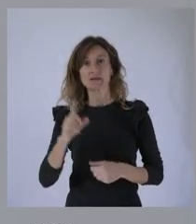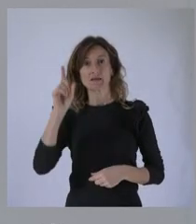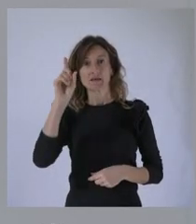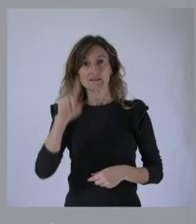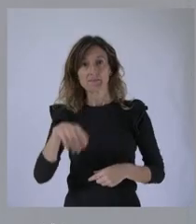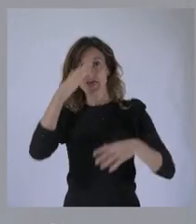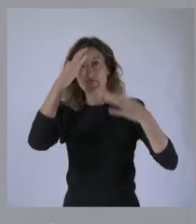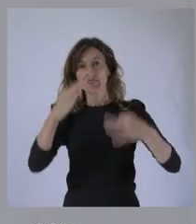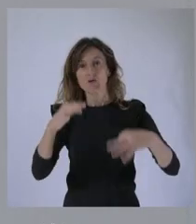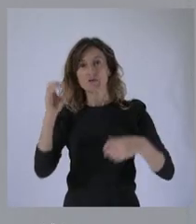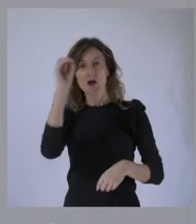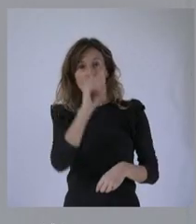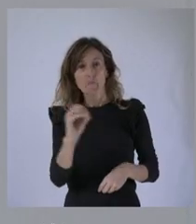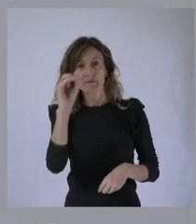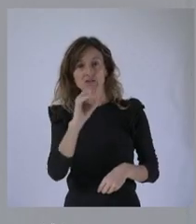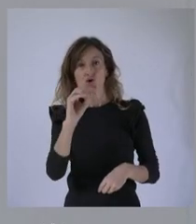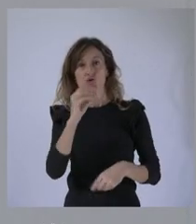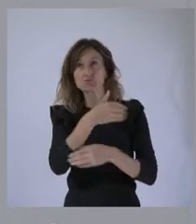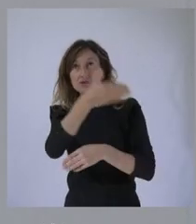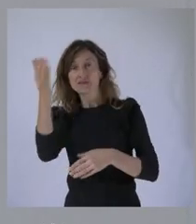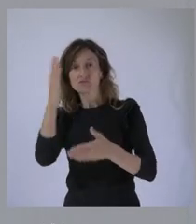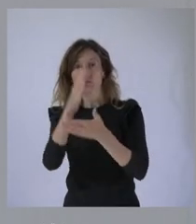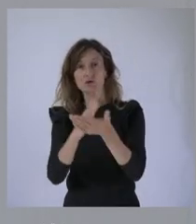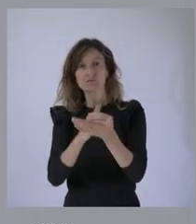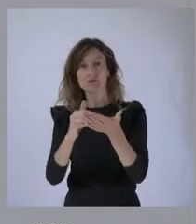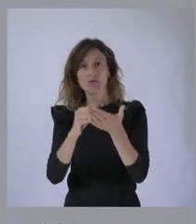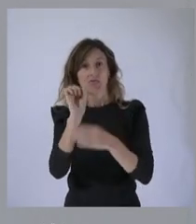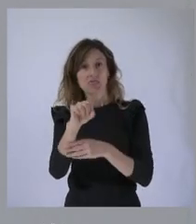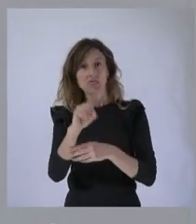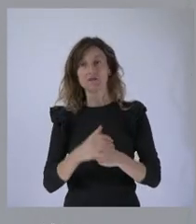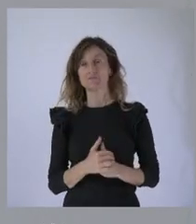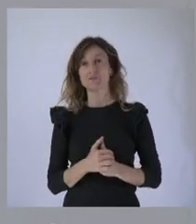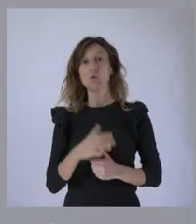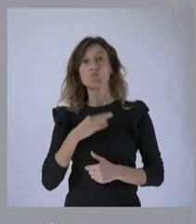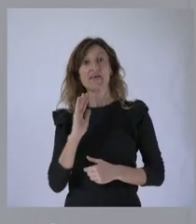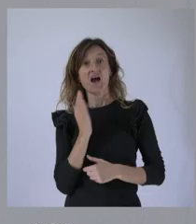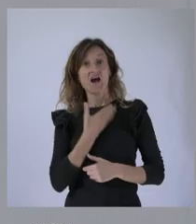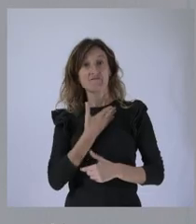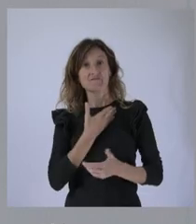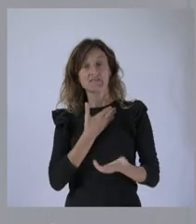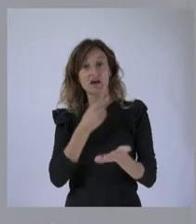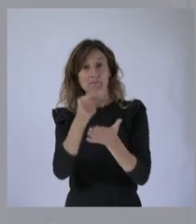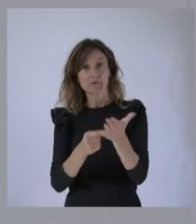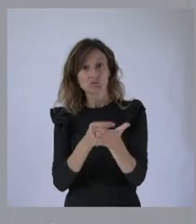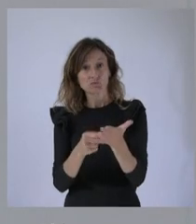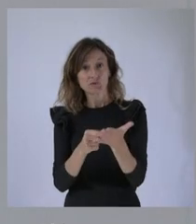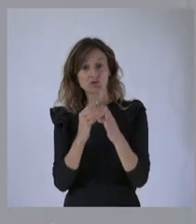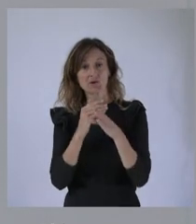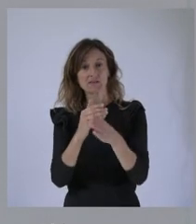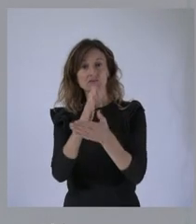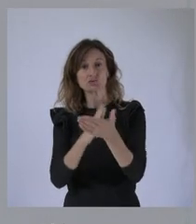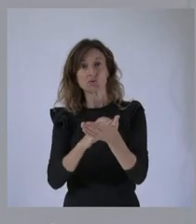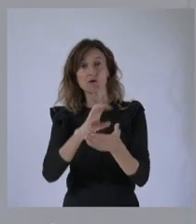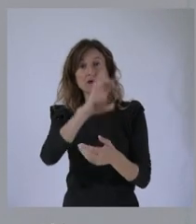cuenta la opinión la posición del resto de comunidades autas Usted lo ha dicho es que nos puede afectar al presupuesto del resto de comunidades